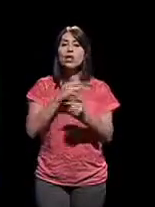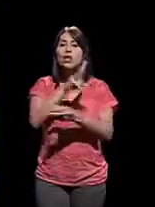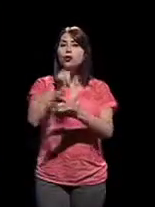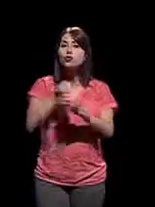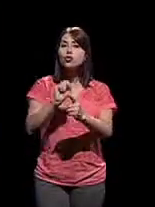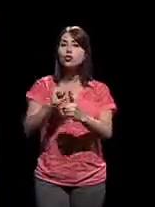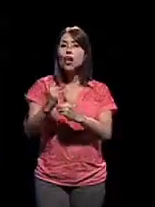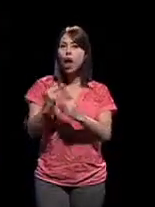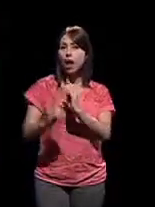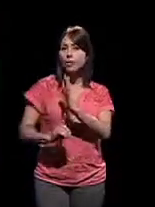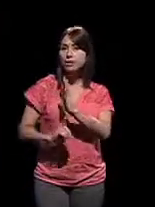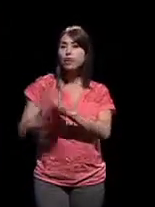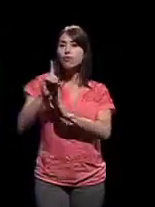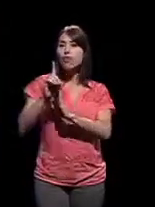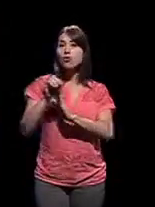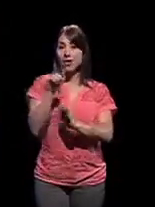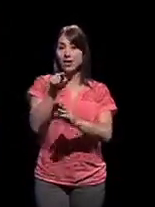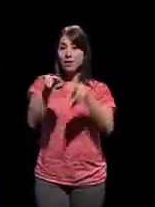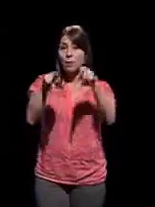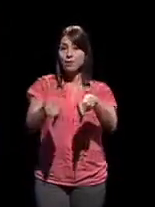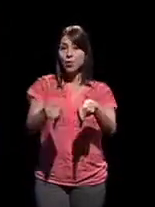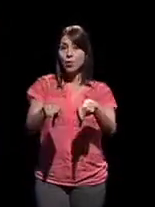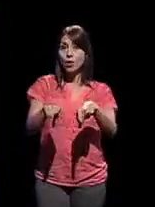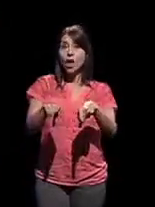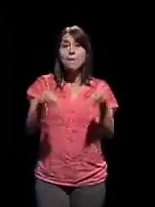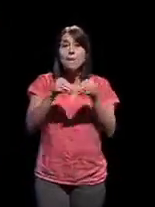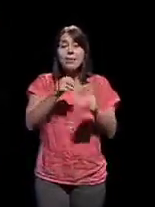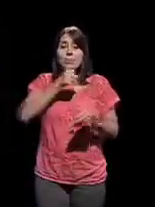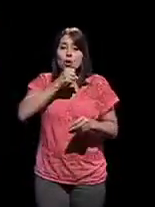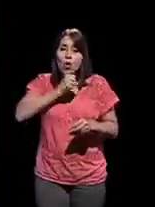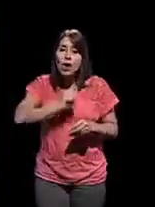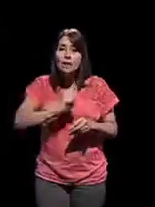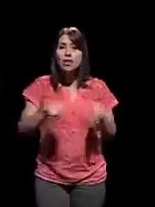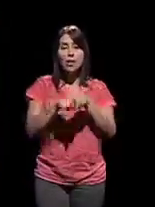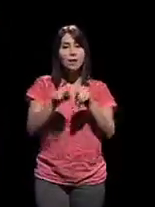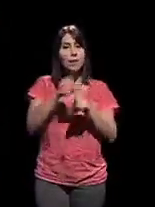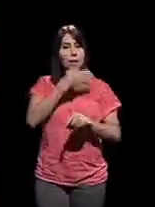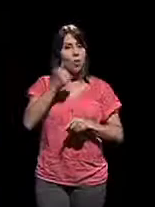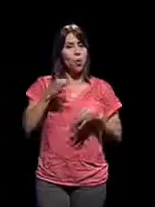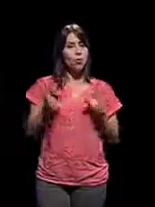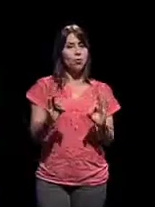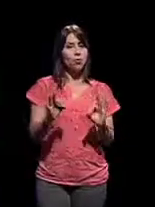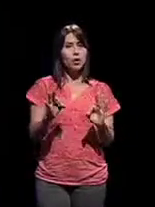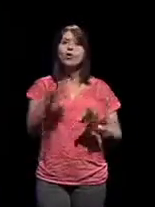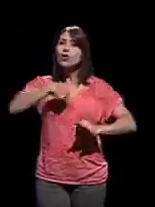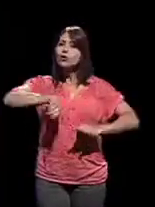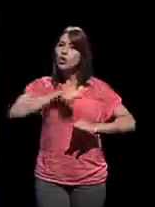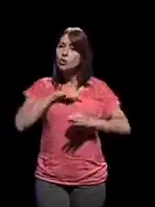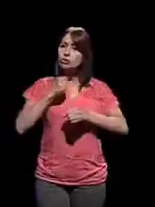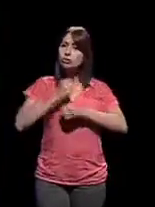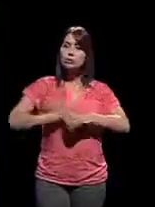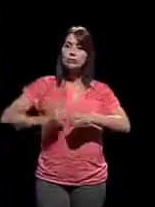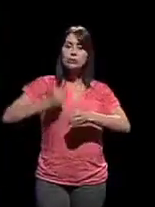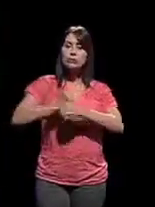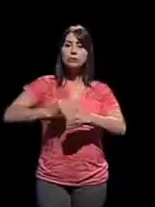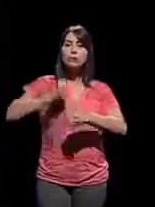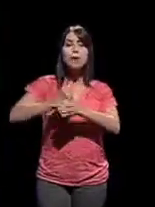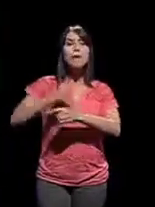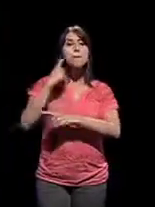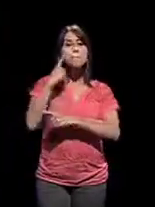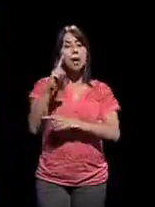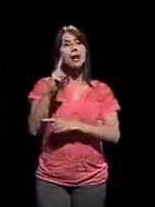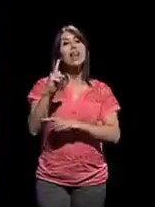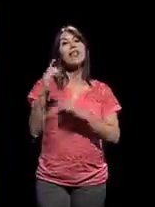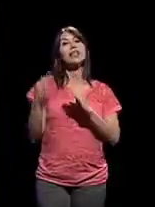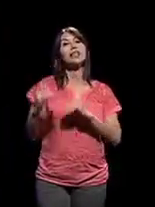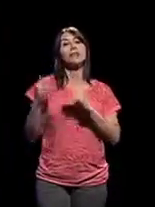inclusión social, de desarrollo, que le permitan vivir una vida no solo más longeva, sino una vida mejor, ¿verdad? Hemos hecho esfuerzos por que